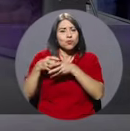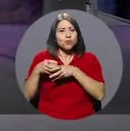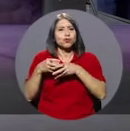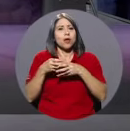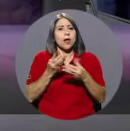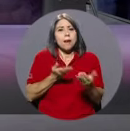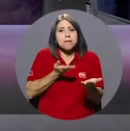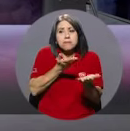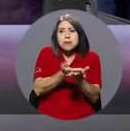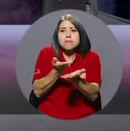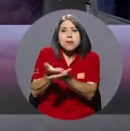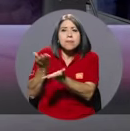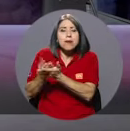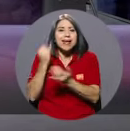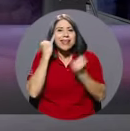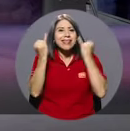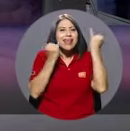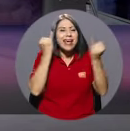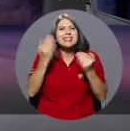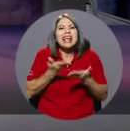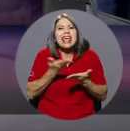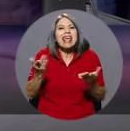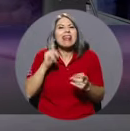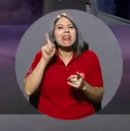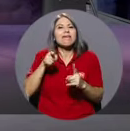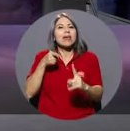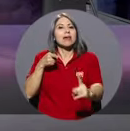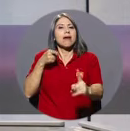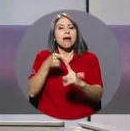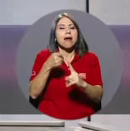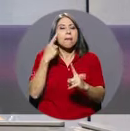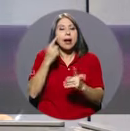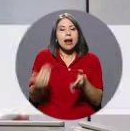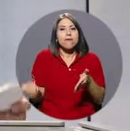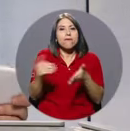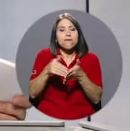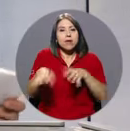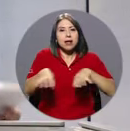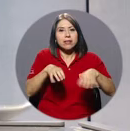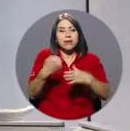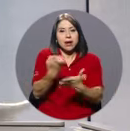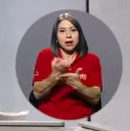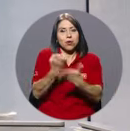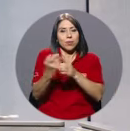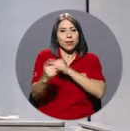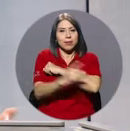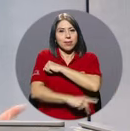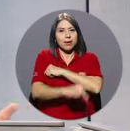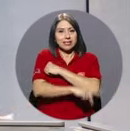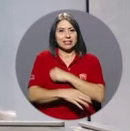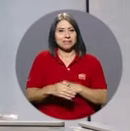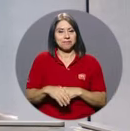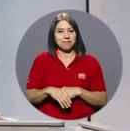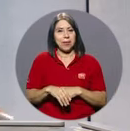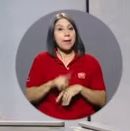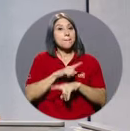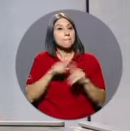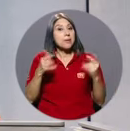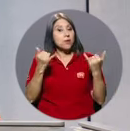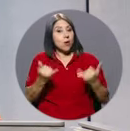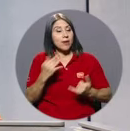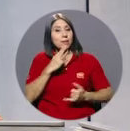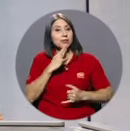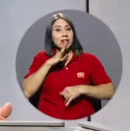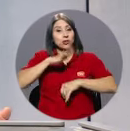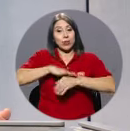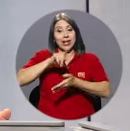con diferentes ideas de lo que se tiene que hacer para reactivar la economía del país, pero vamos a tomar como punto de referencia